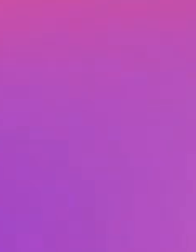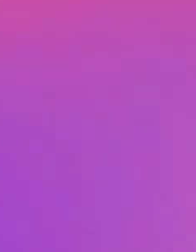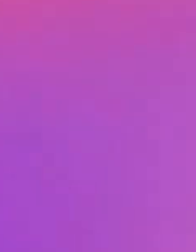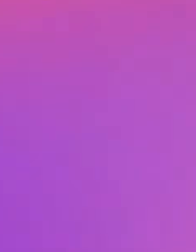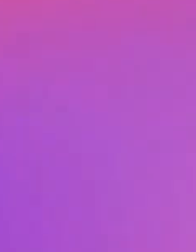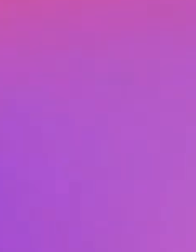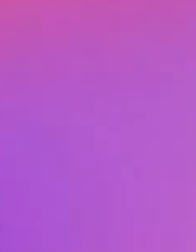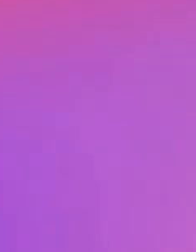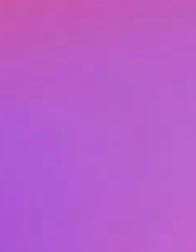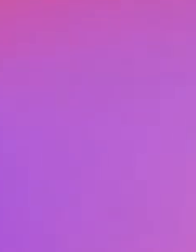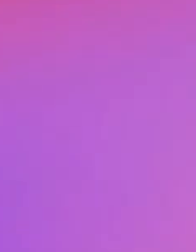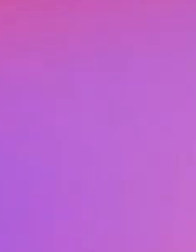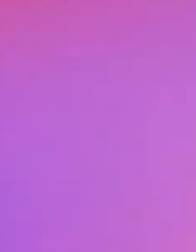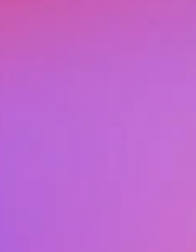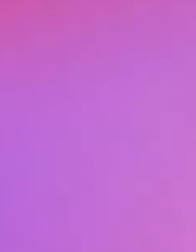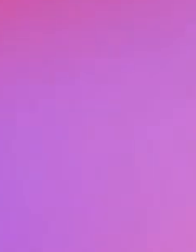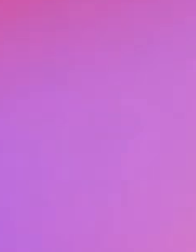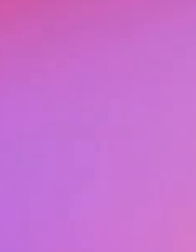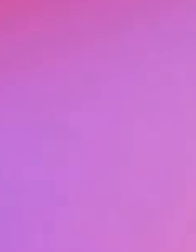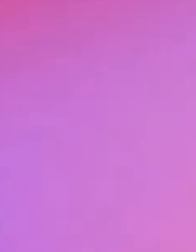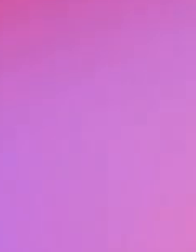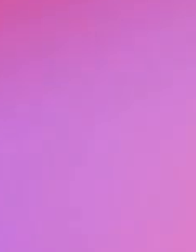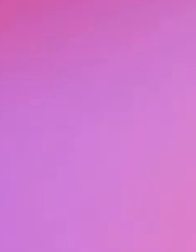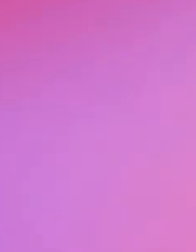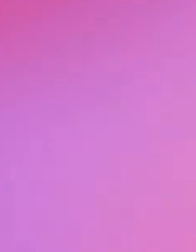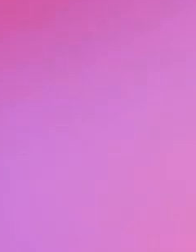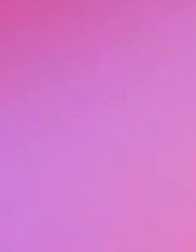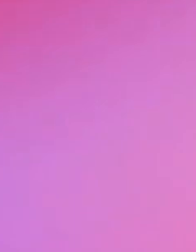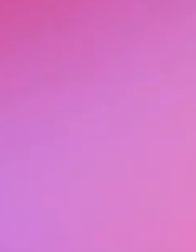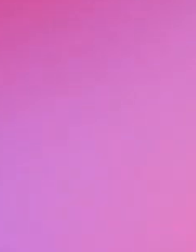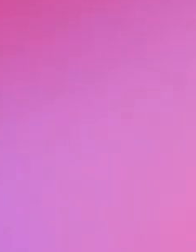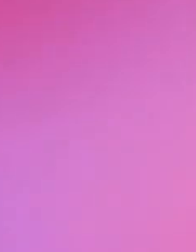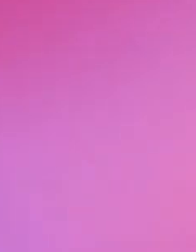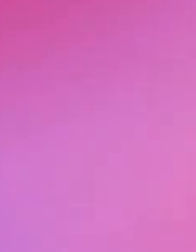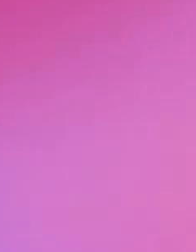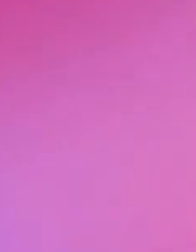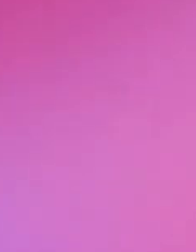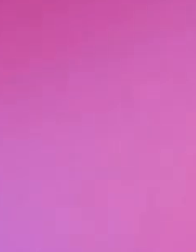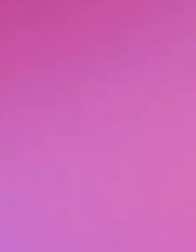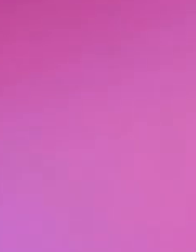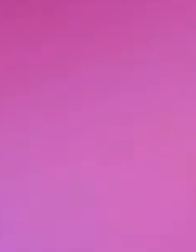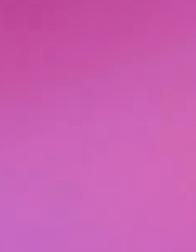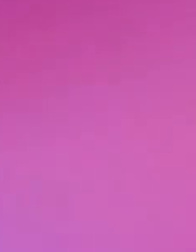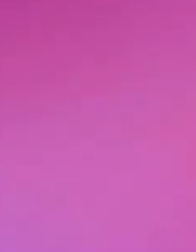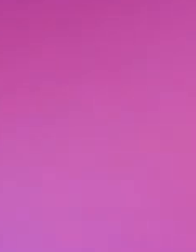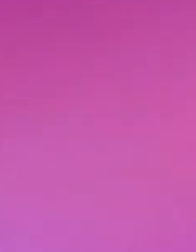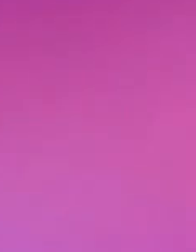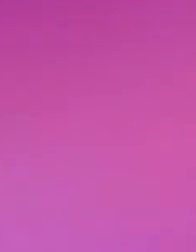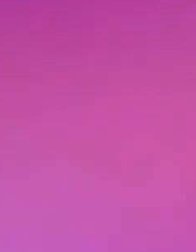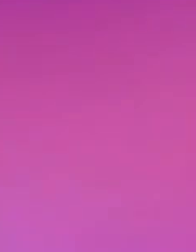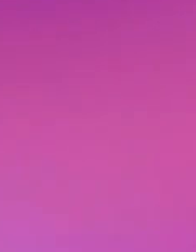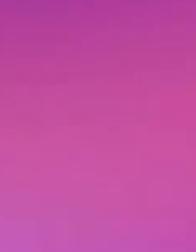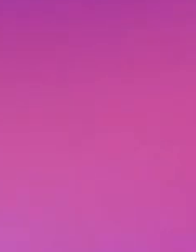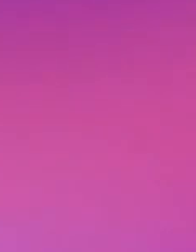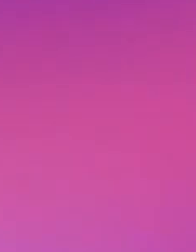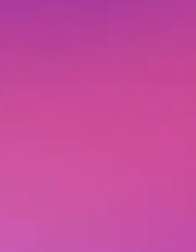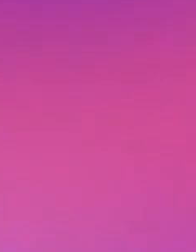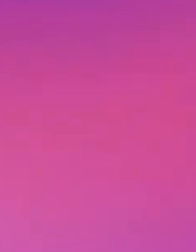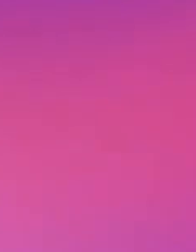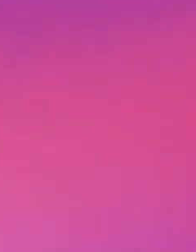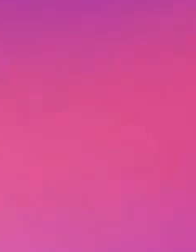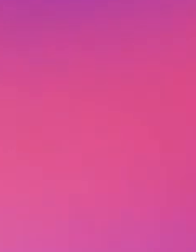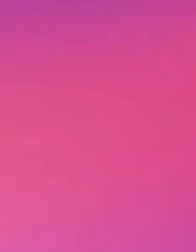23. Si requieres consultar los libros de texto en versión digital, recuerda que los puedes encontrar en la